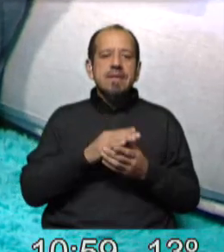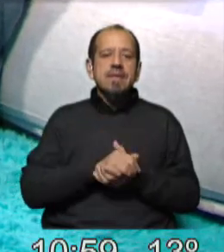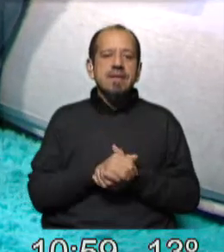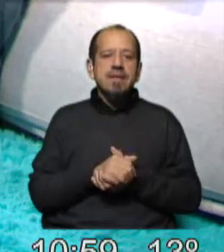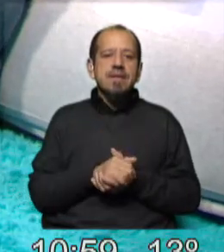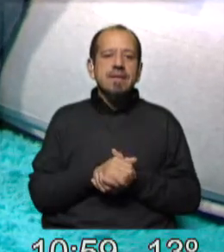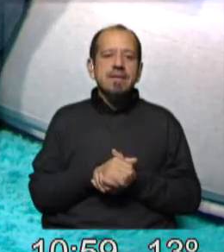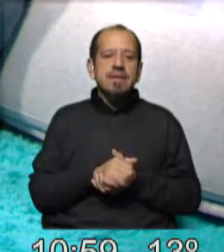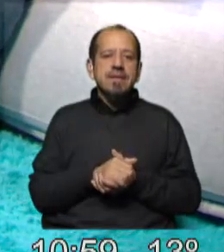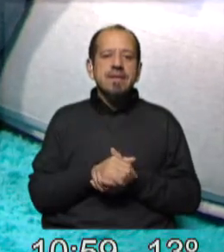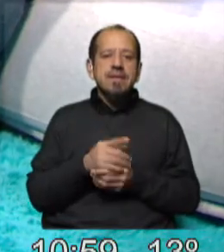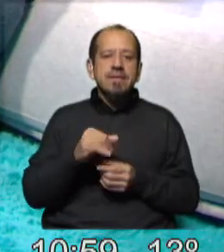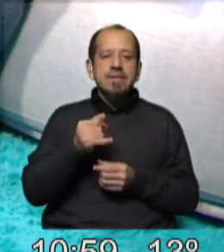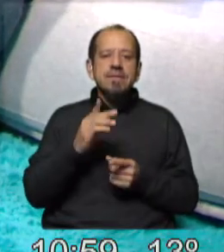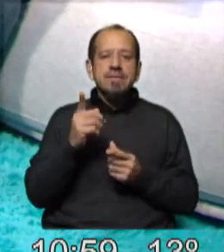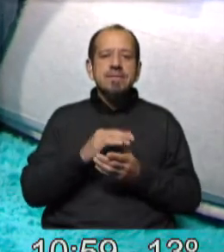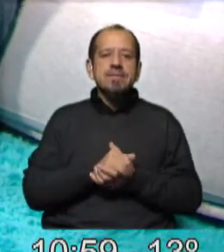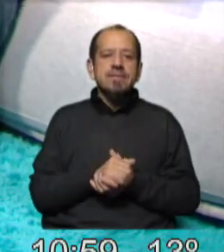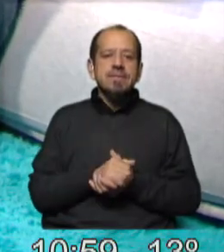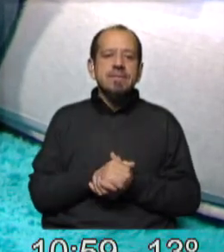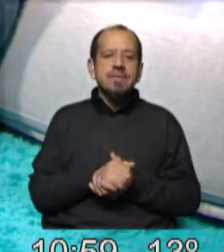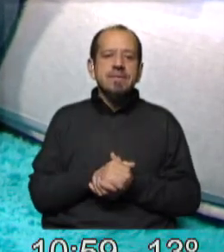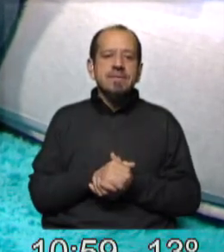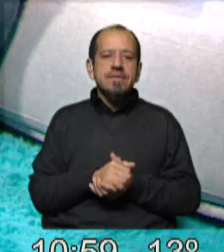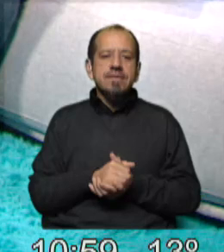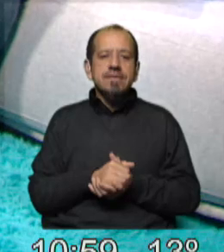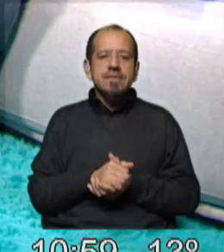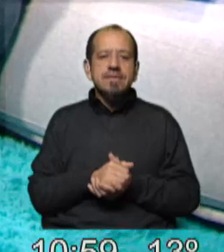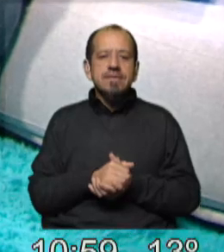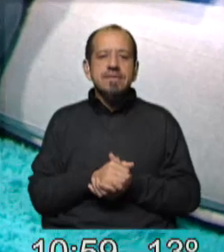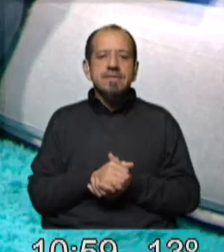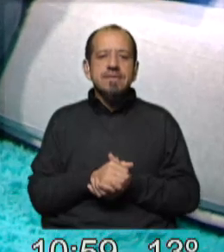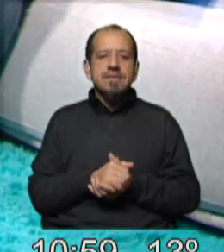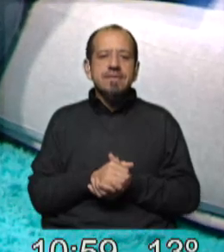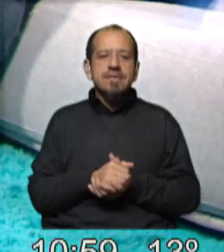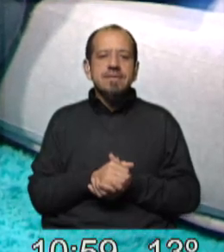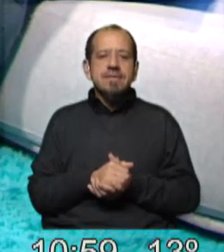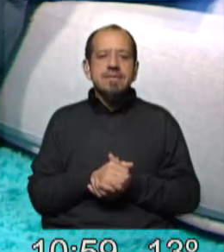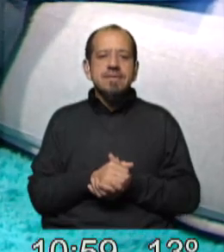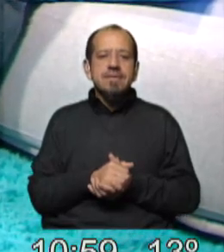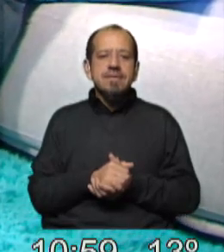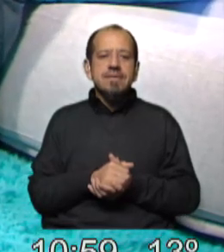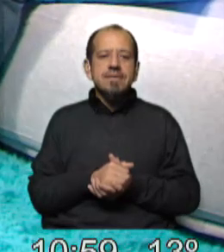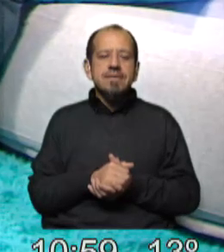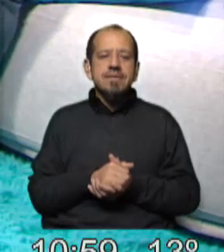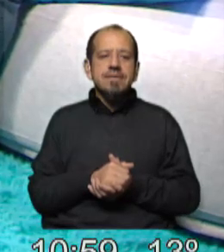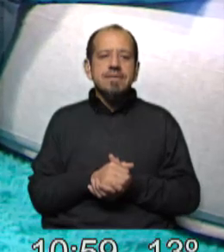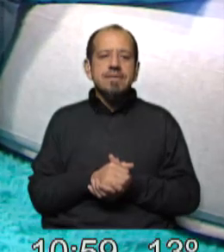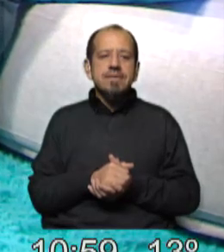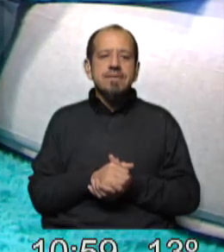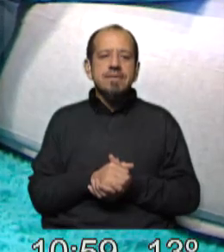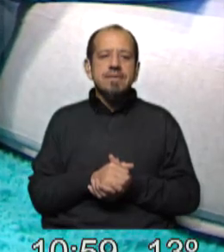Este compa, un monstruo. Muchas gracias. Un monstruo. Alto player. Bueno, voy para allá. Vaya a su lugar. Bueno, nosotros, acá está